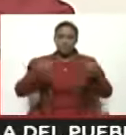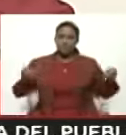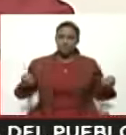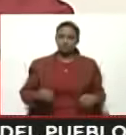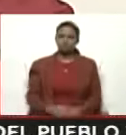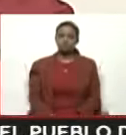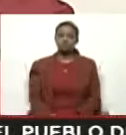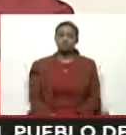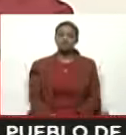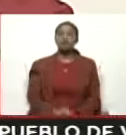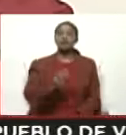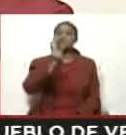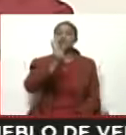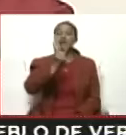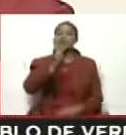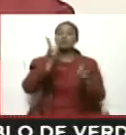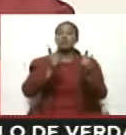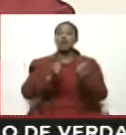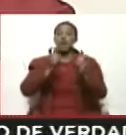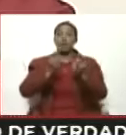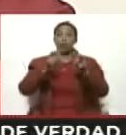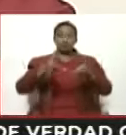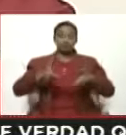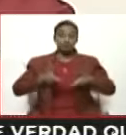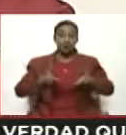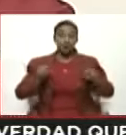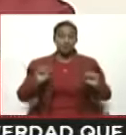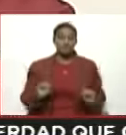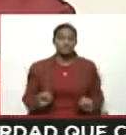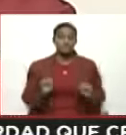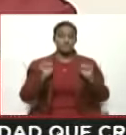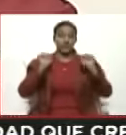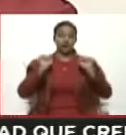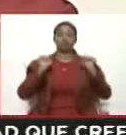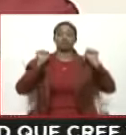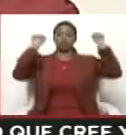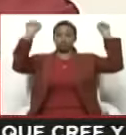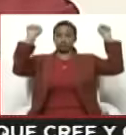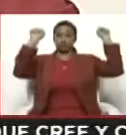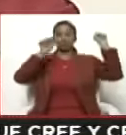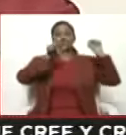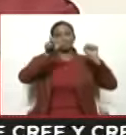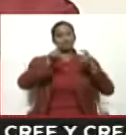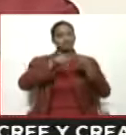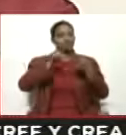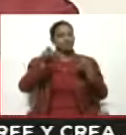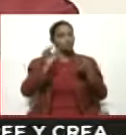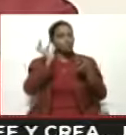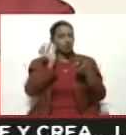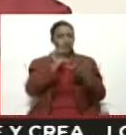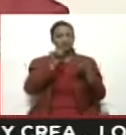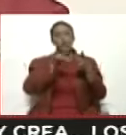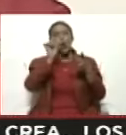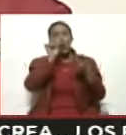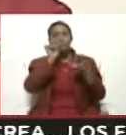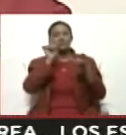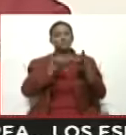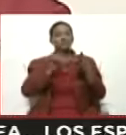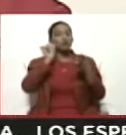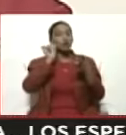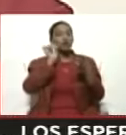3 nuevos campeones mundiales sub-17 en levantamiento de pesas: Sara Ochoa, Claudia Rengifo y Ángel Vargas.